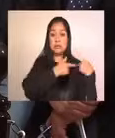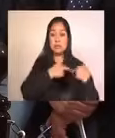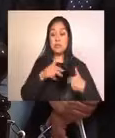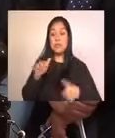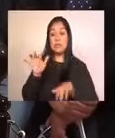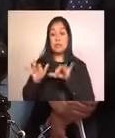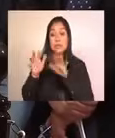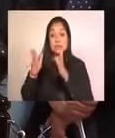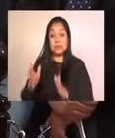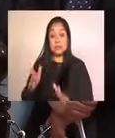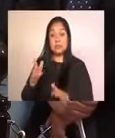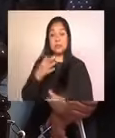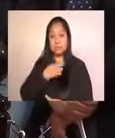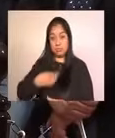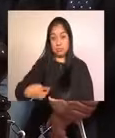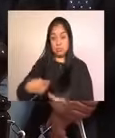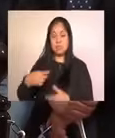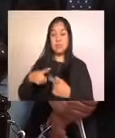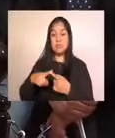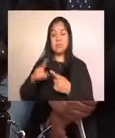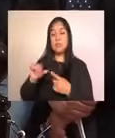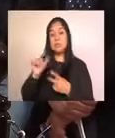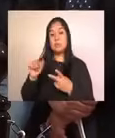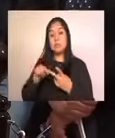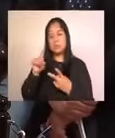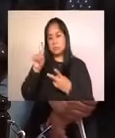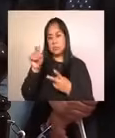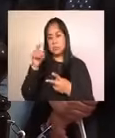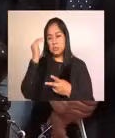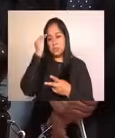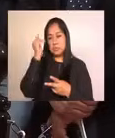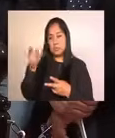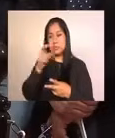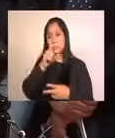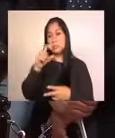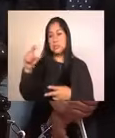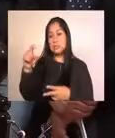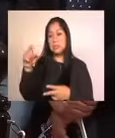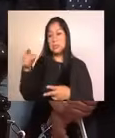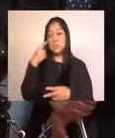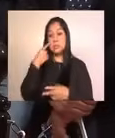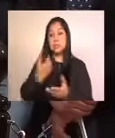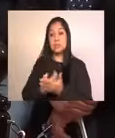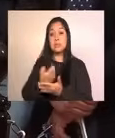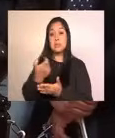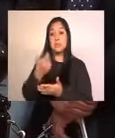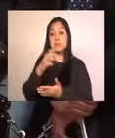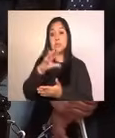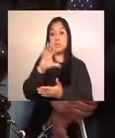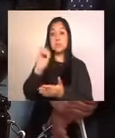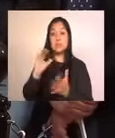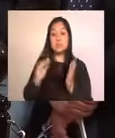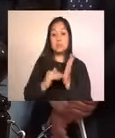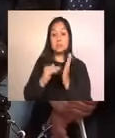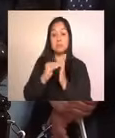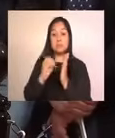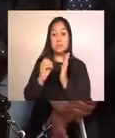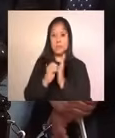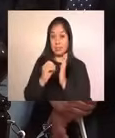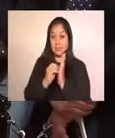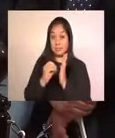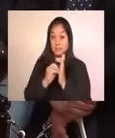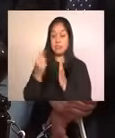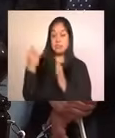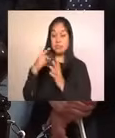la otra, siempre de la misma pregunta, se tiene conocimiento que en la CC se están ofreciendo 50 millones de quetzales para que puedan